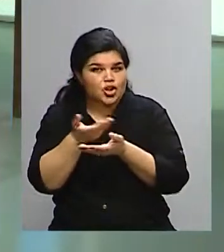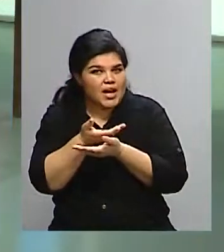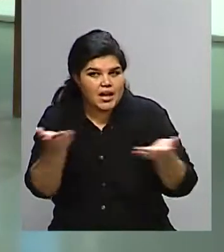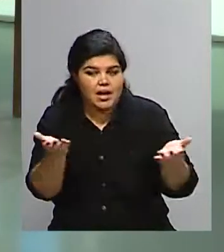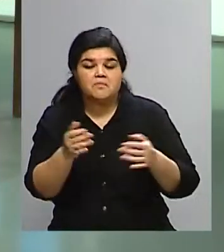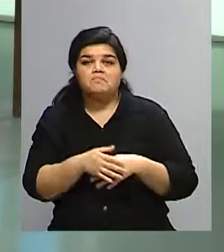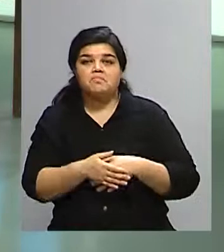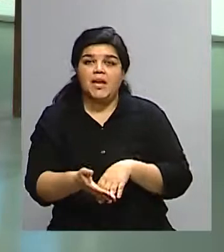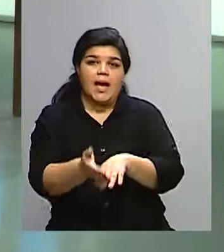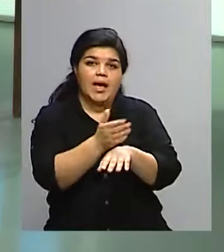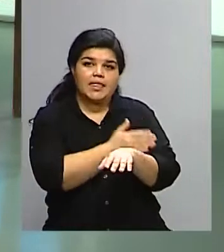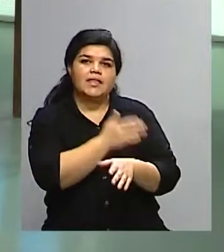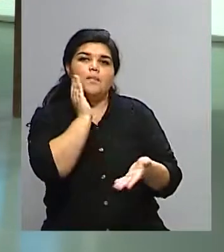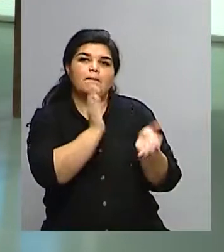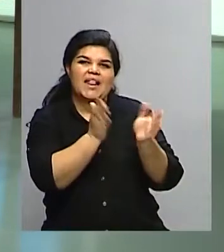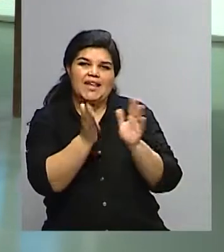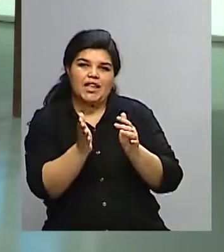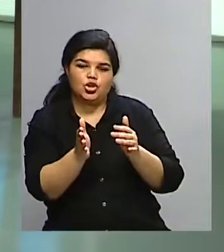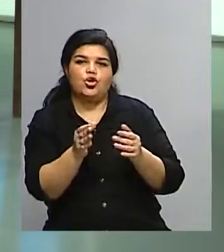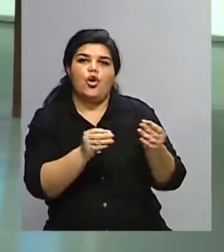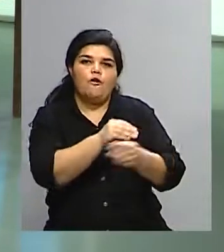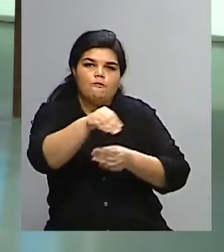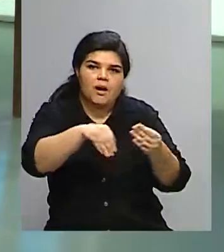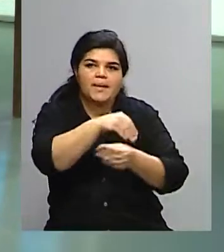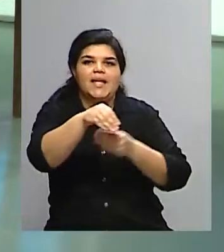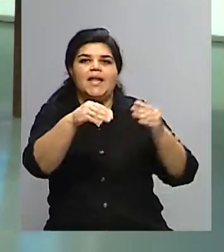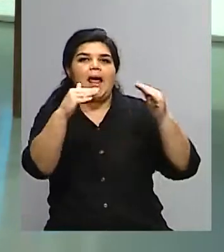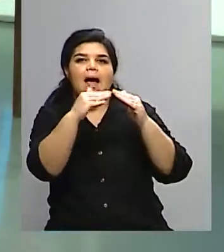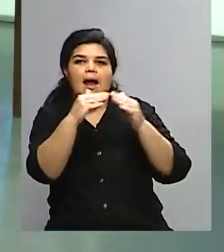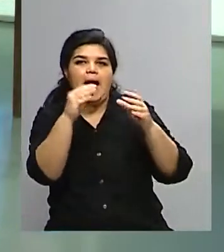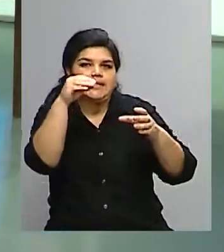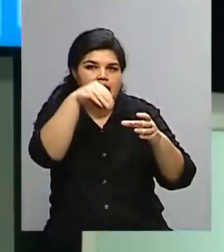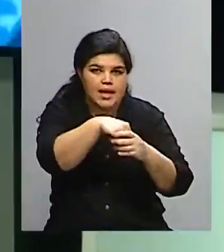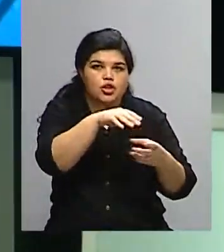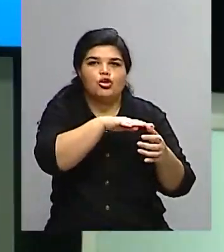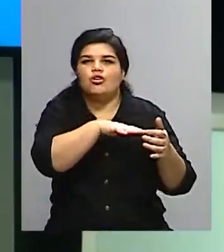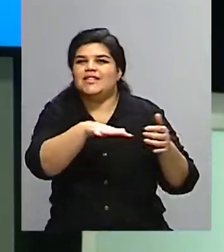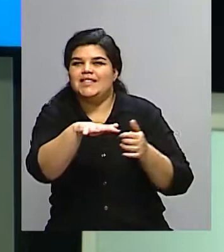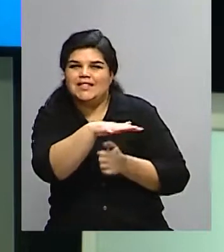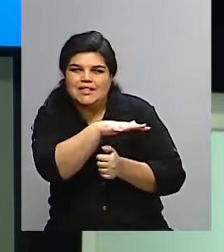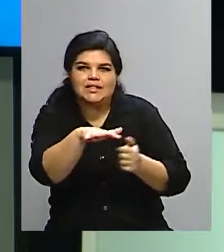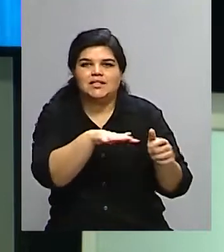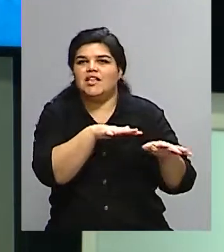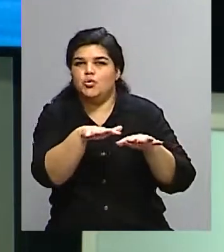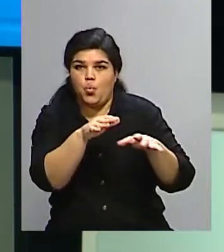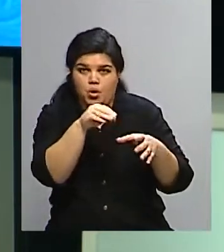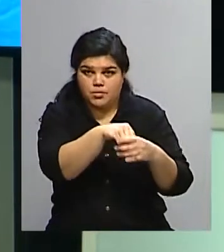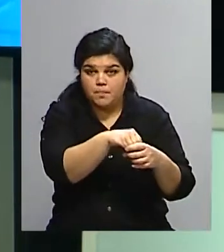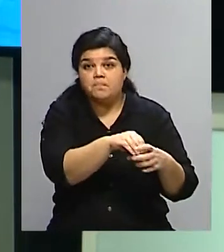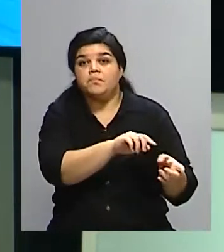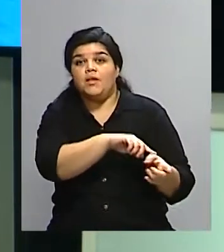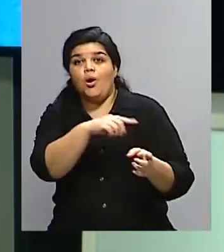del maltrato que se puede dar en el seno de su propio hogar, de la familia, pero también hay una situación que se da, que es el